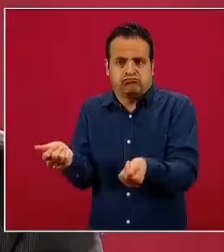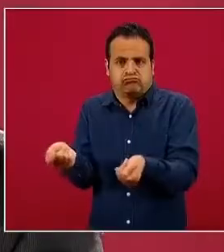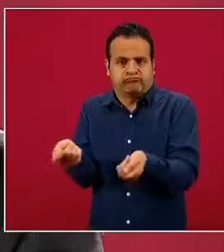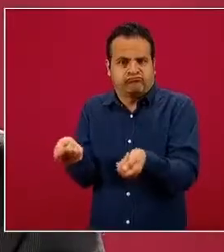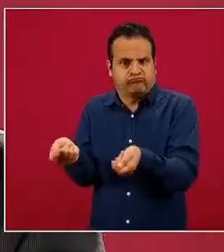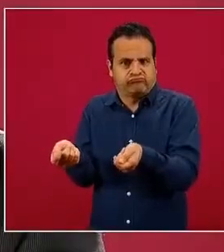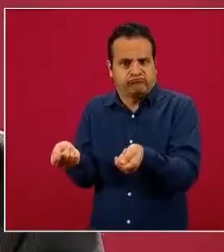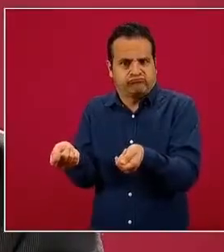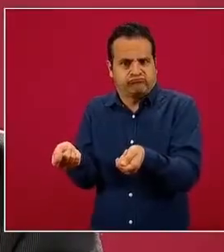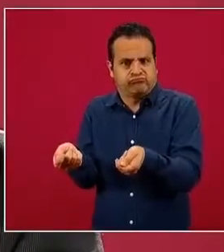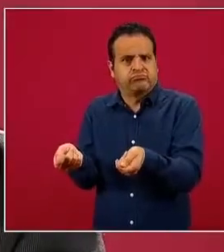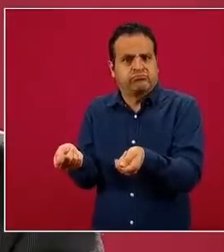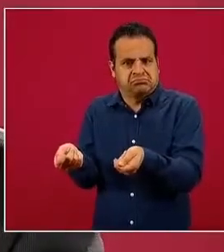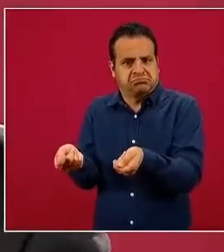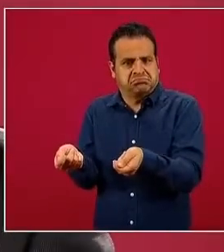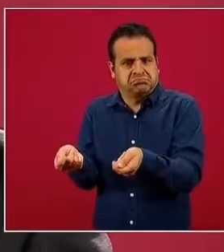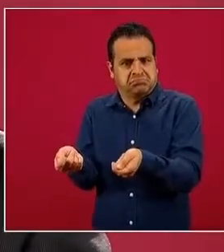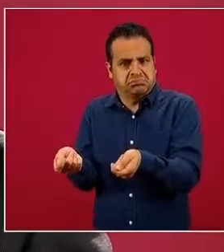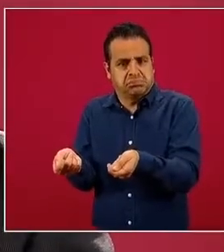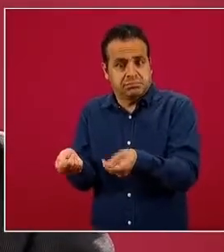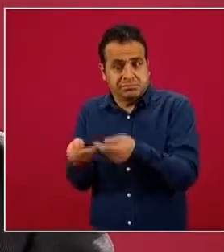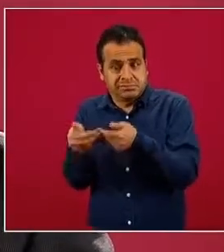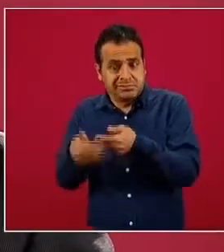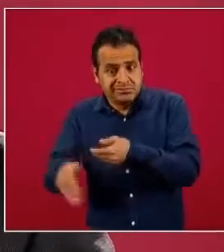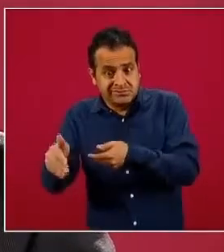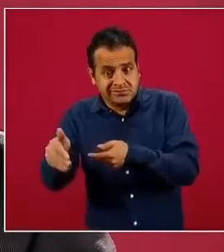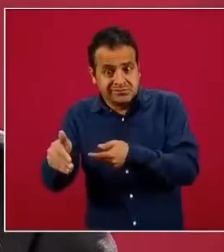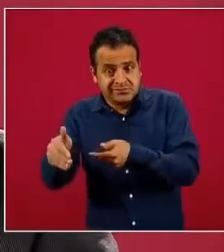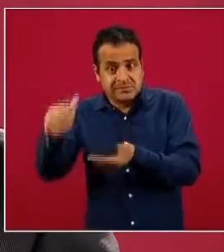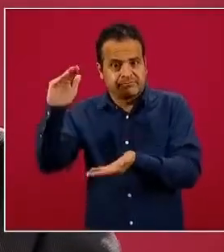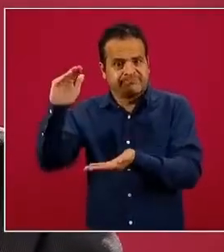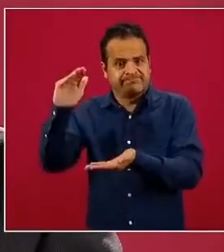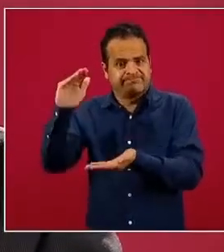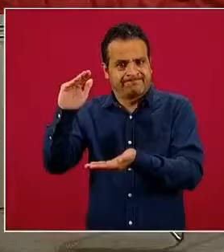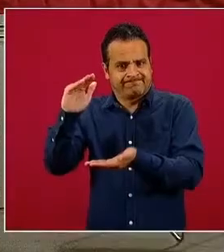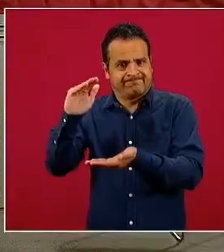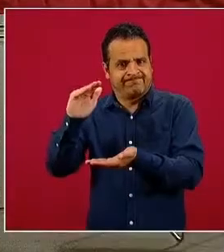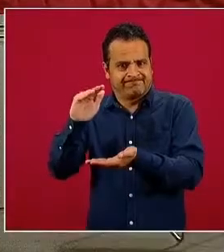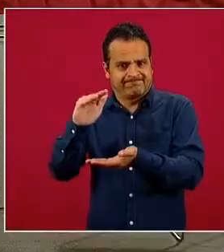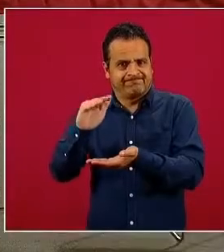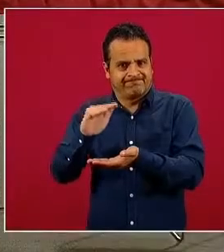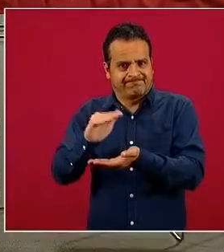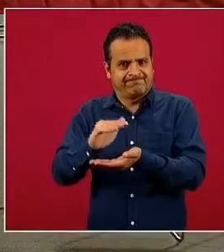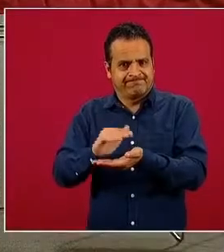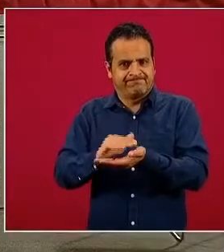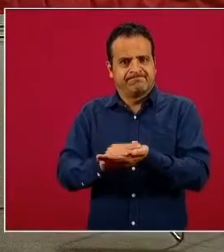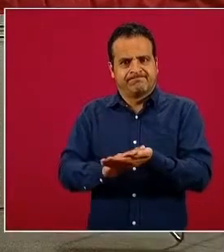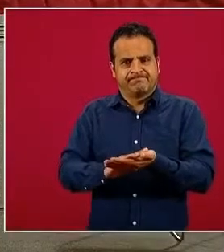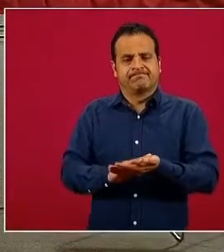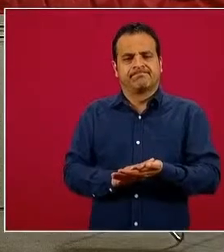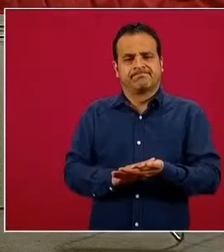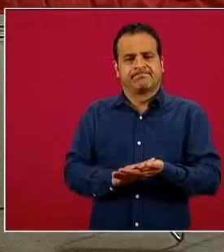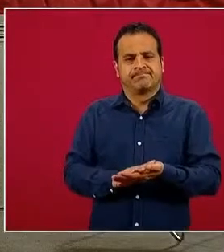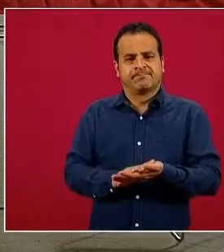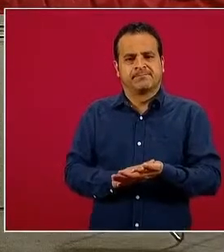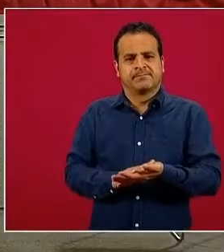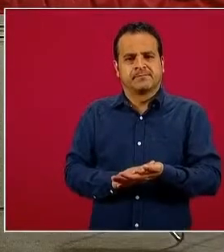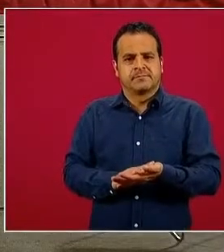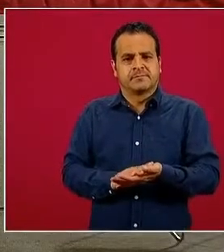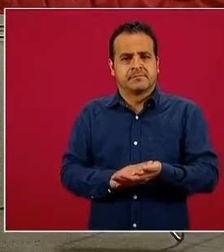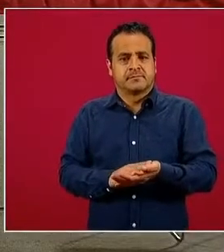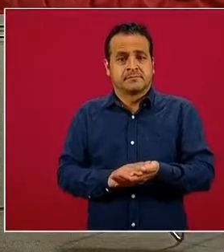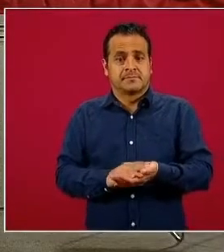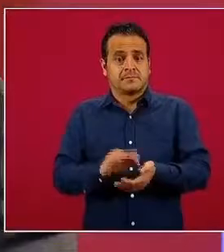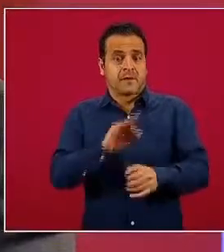que cambie la frecuencia de los contagios. Y por último, en condiciones más generales,